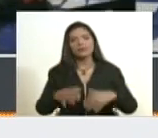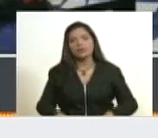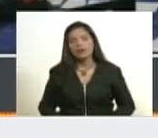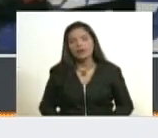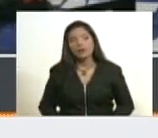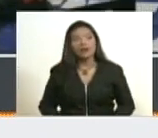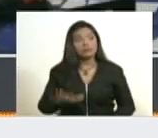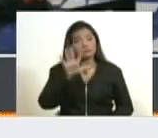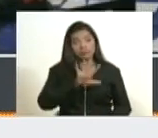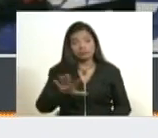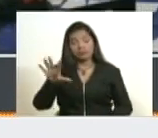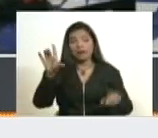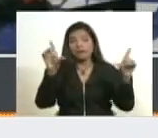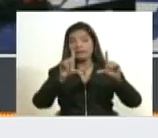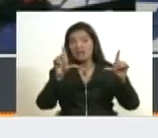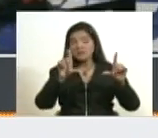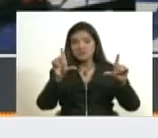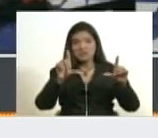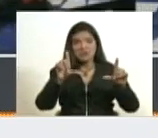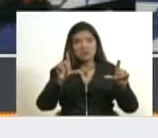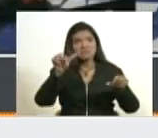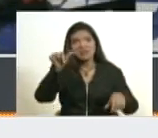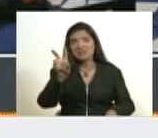medios nacionales es ignorada.